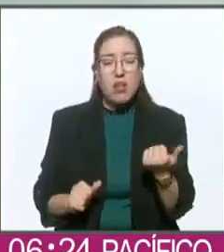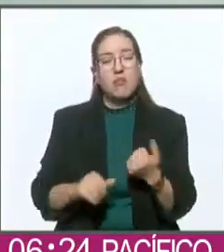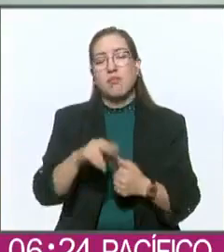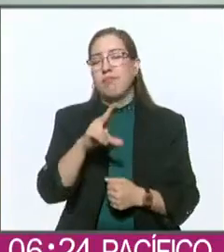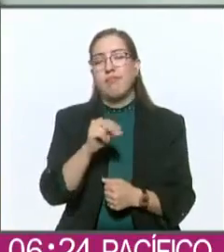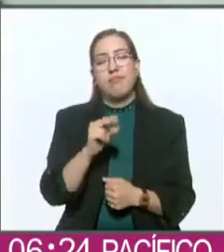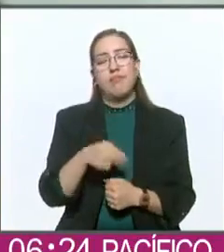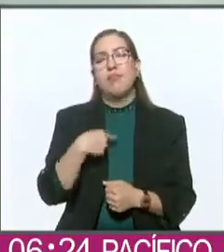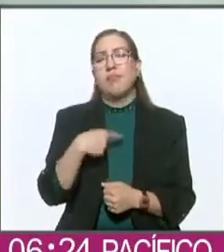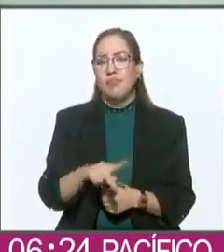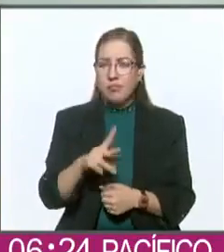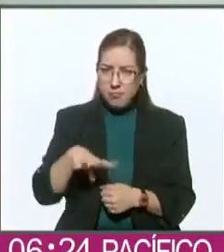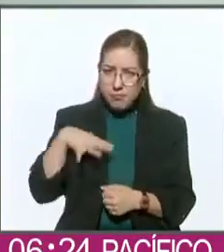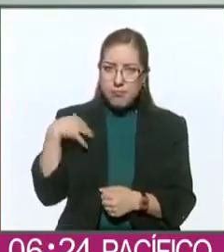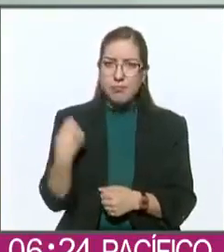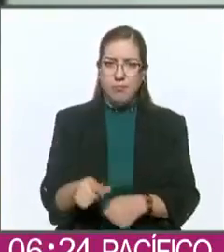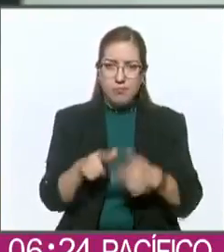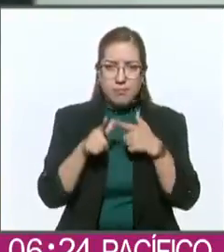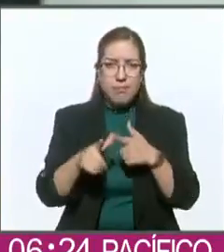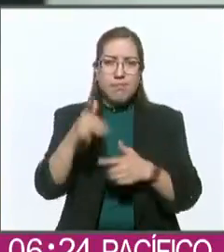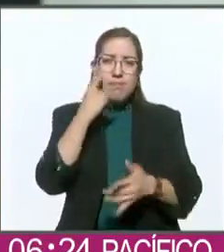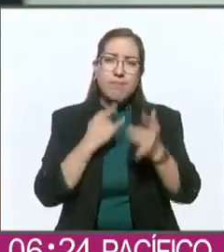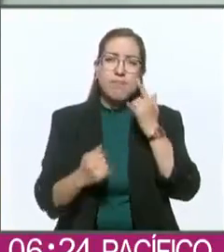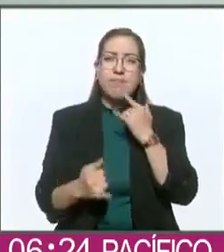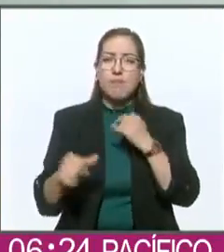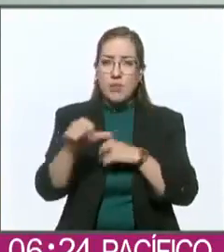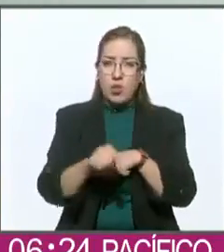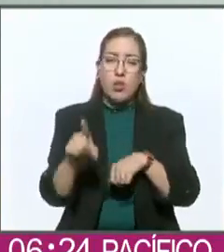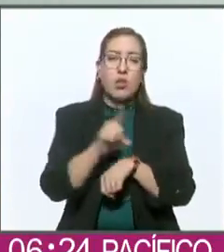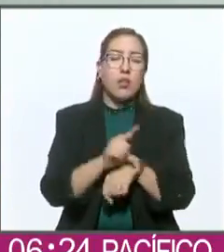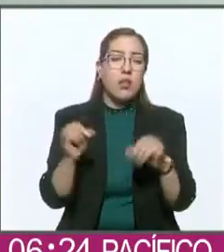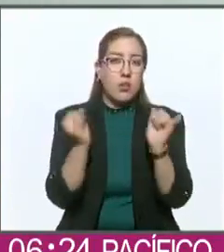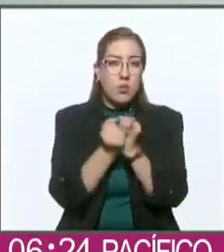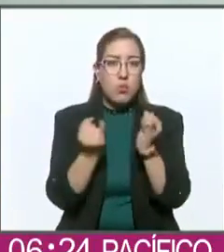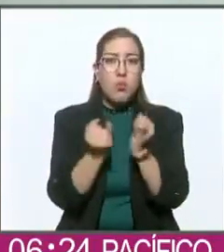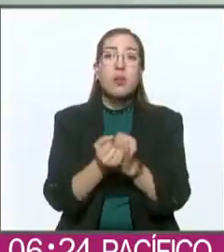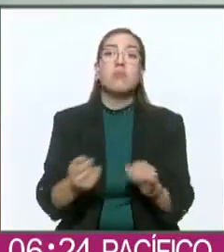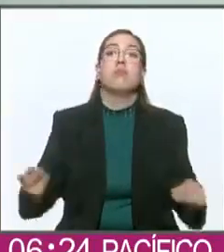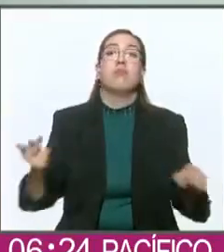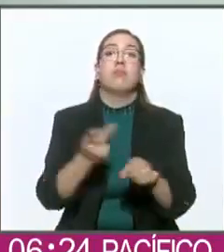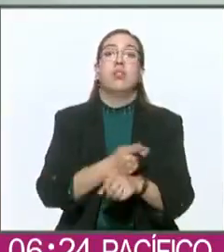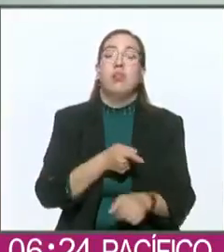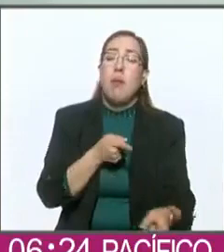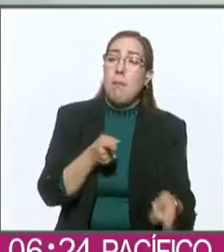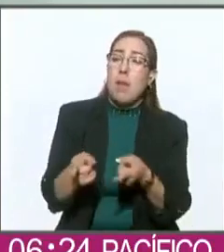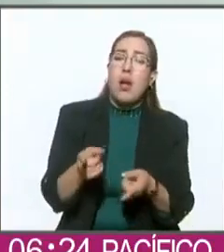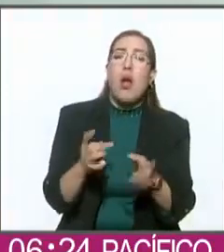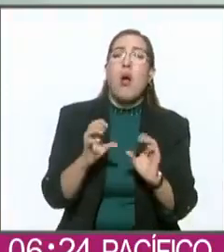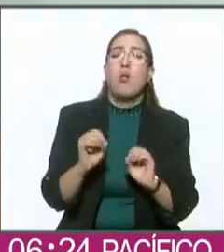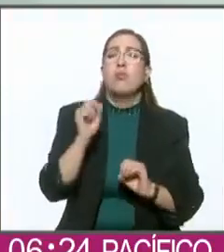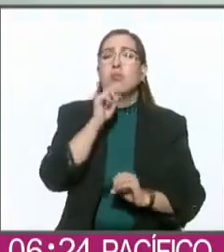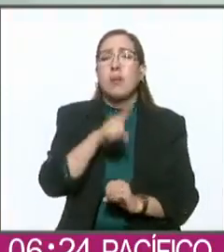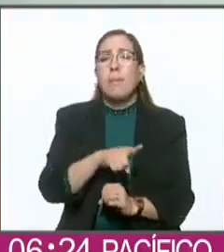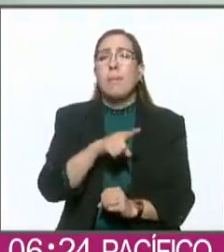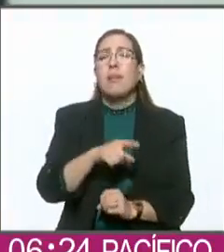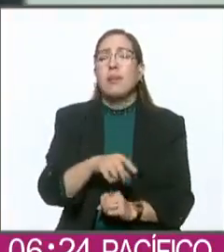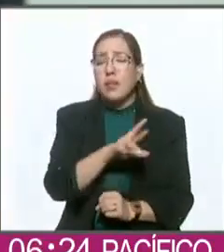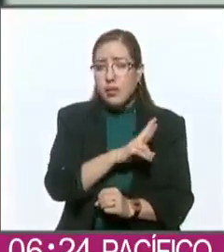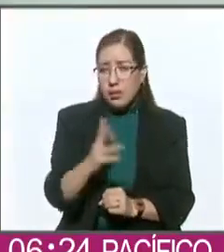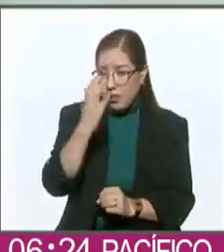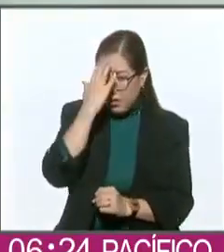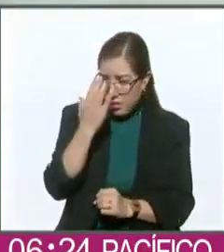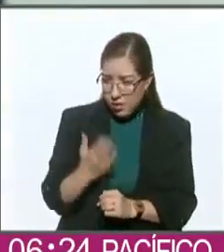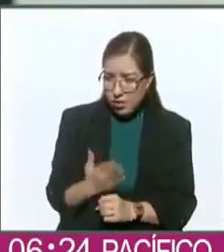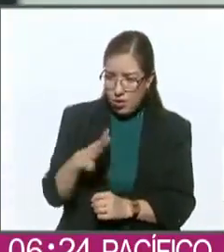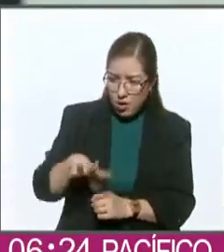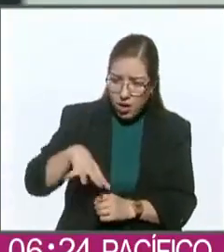seguramente la dinámica del día de hoy, los señalamientos, las acusaciones, pero también el reconocimiento al esfuerzo